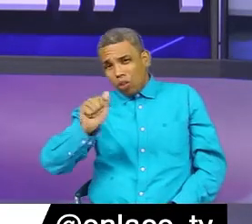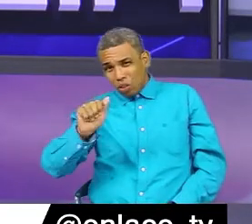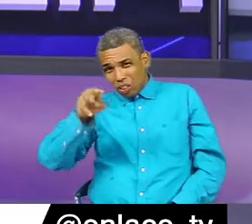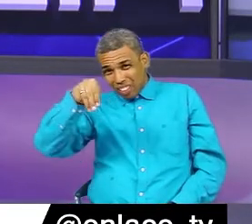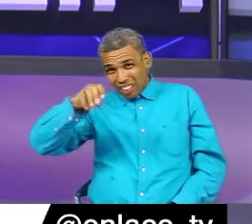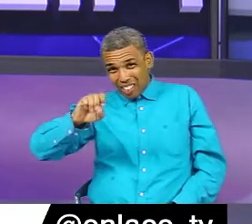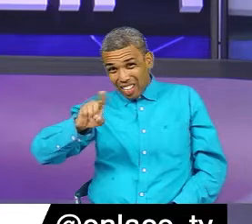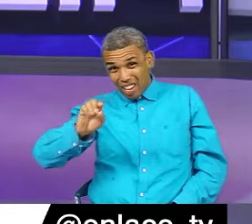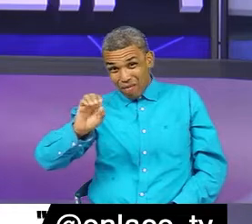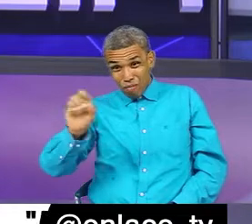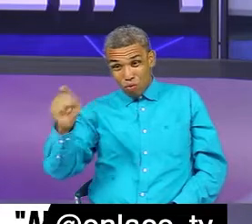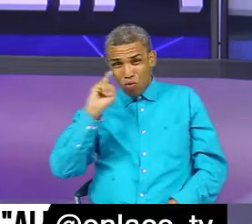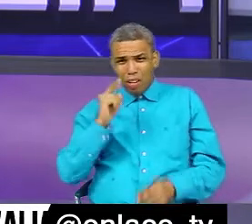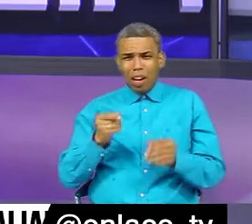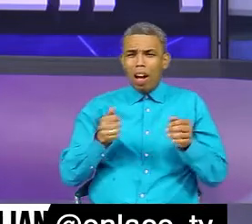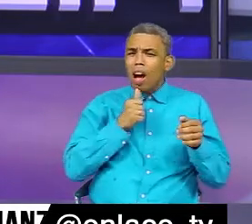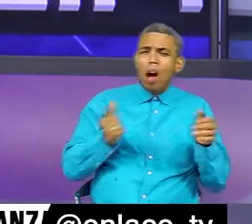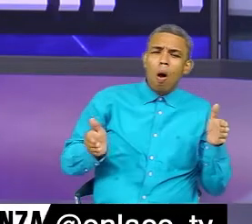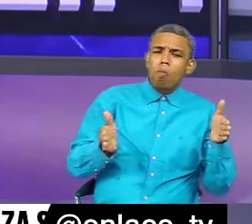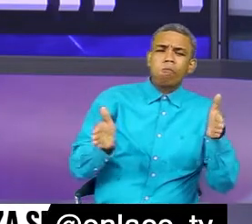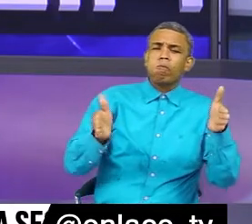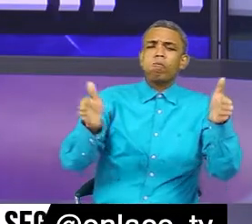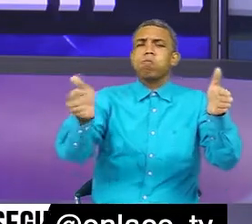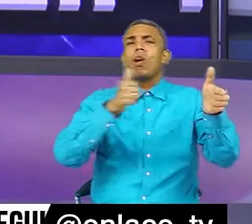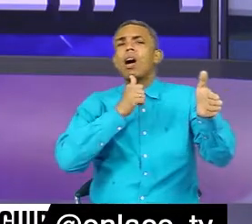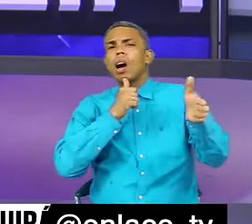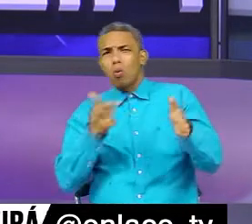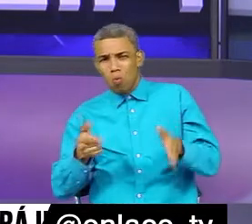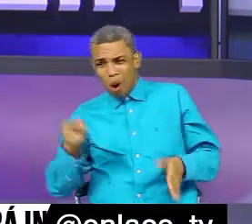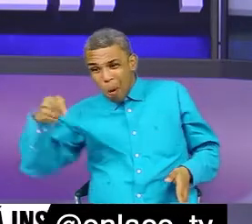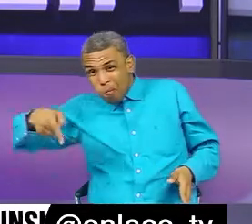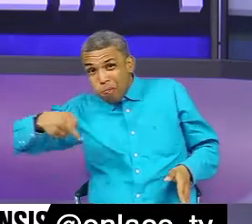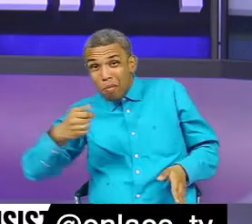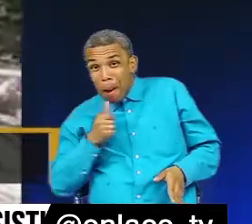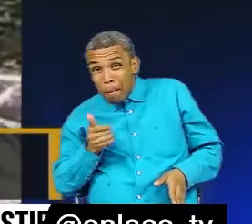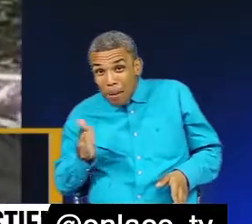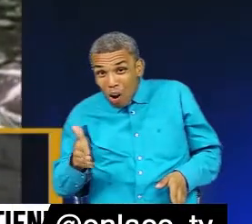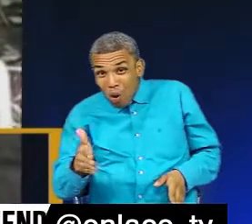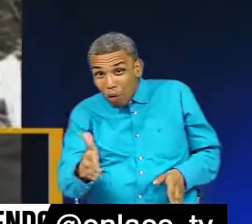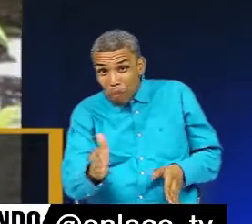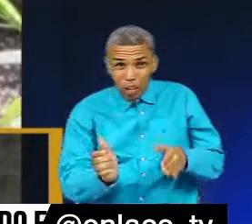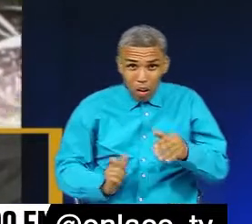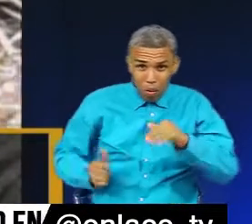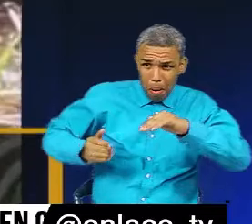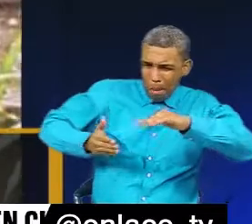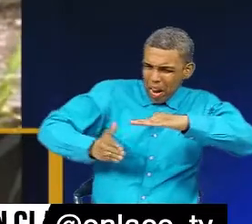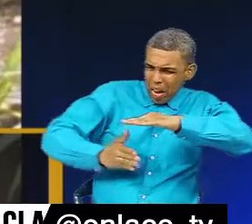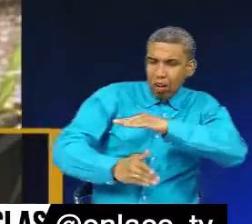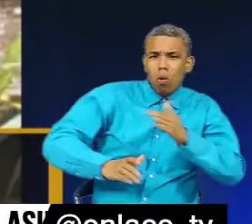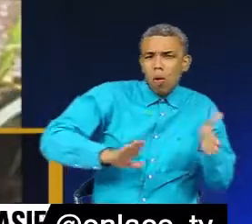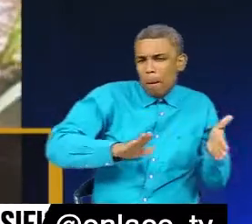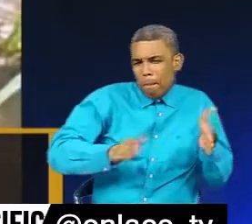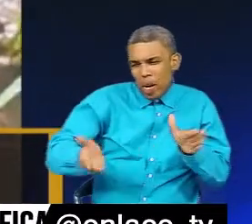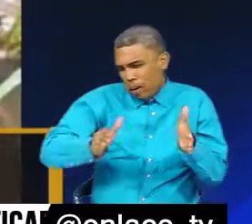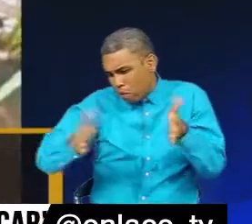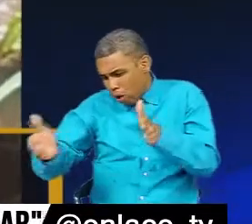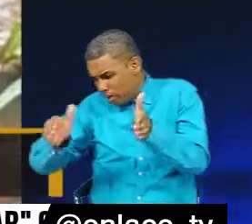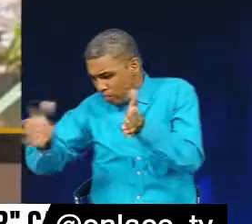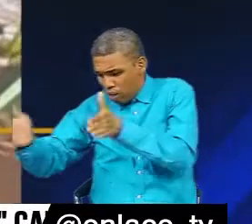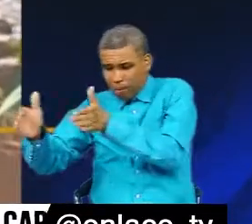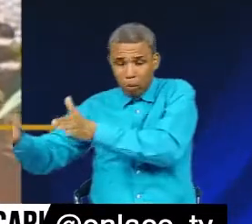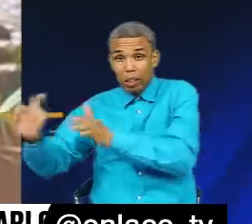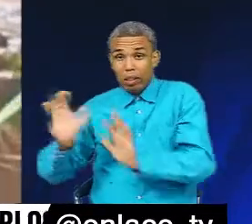CAS y la Secretaría de Medio Ambiente de Puerto Wilches inspeccionaron la zona afectada. Desde hace aproximadamente 8 días, los habitantes afirman han